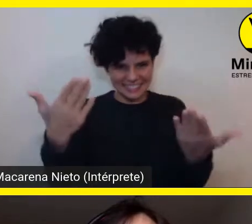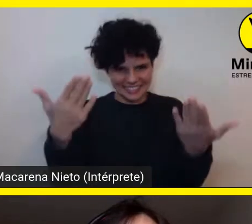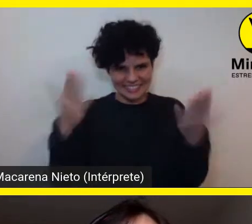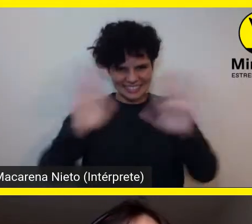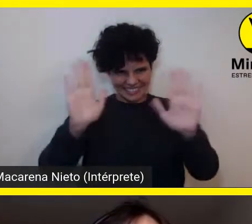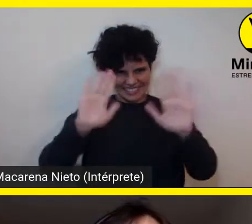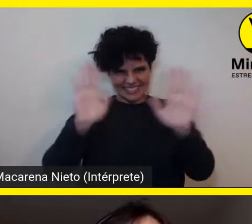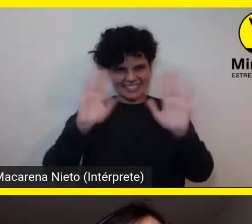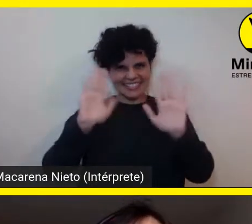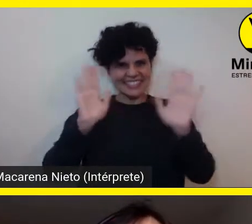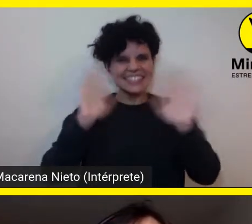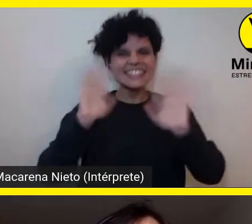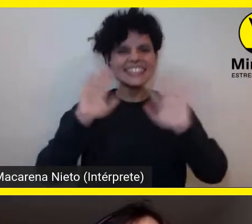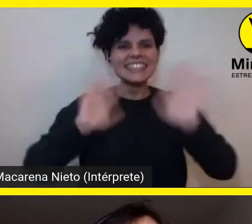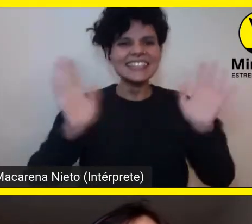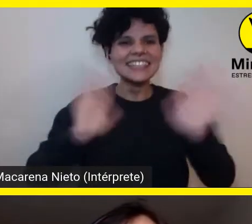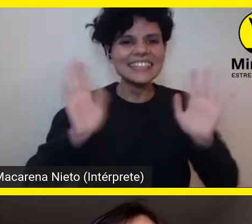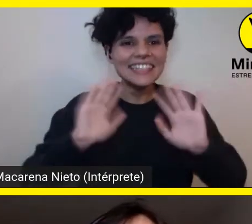¡Hola, Aidé!